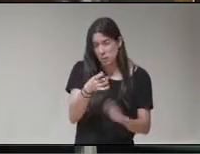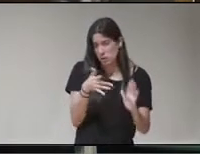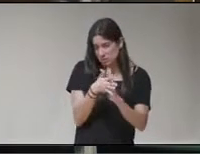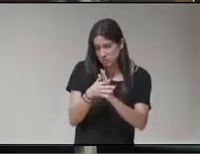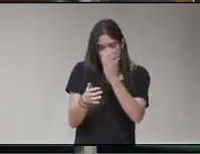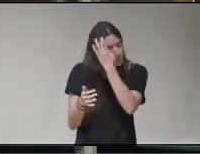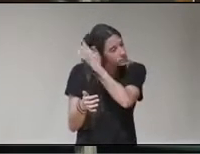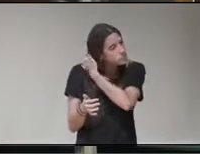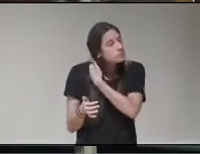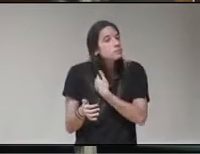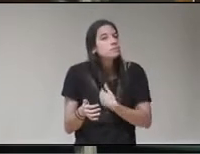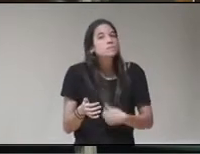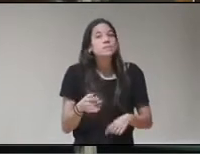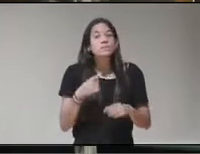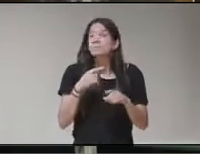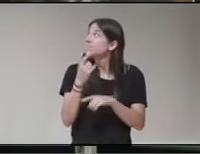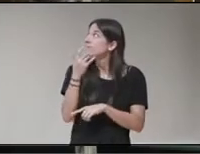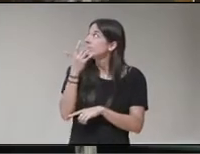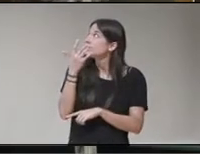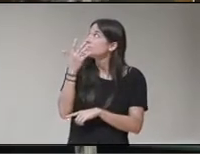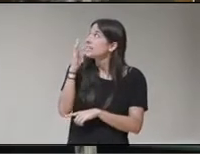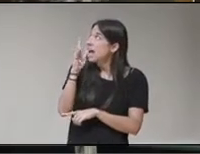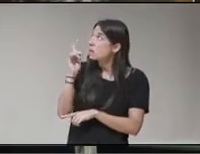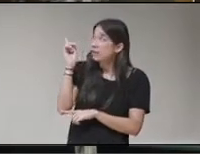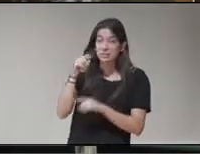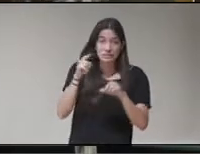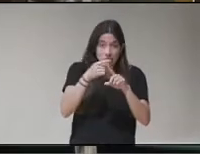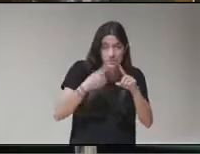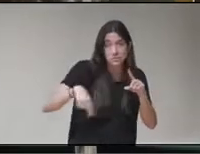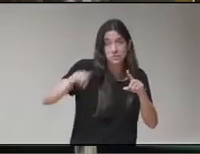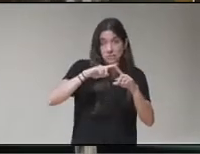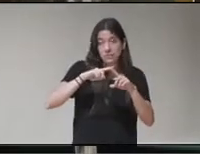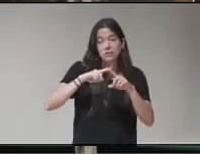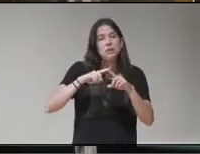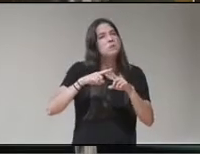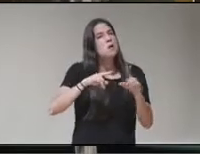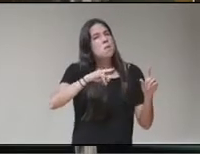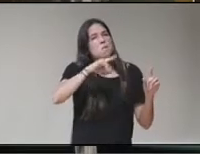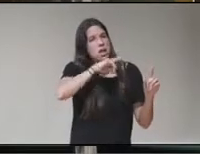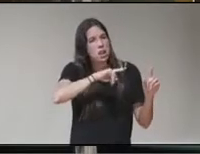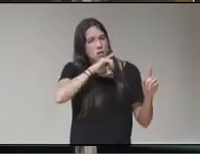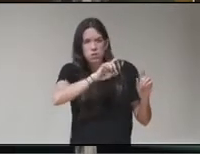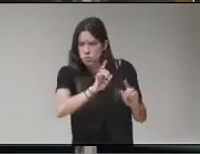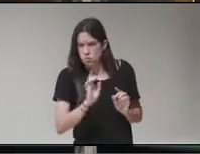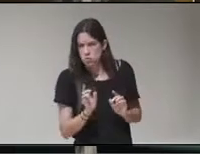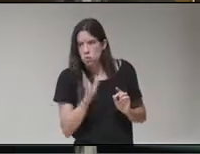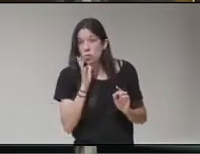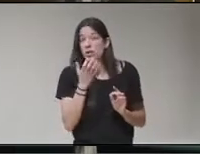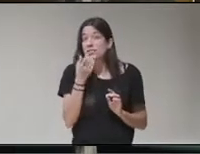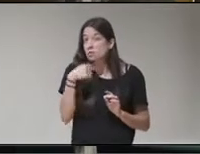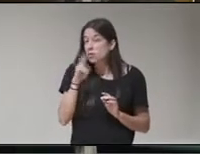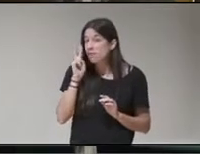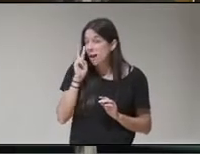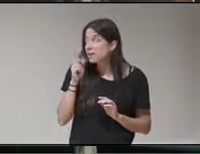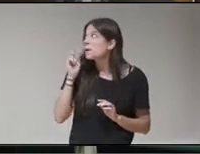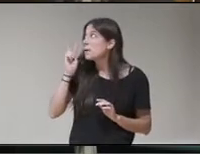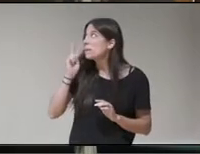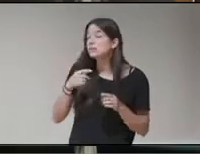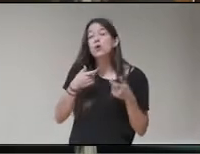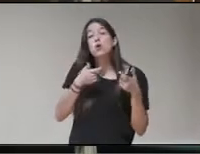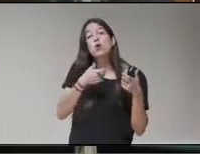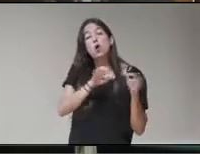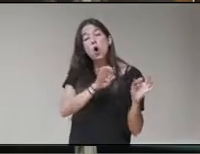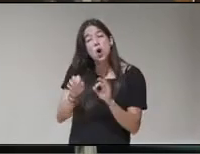es que este árbol no debe de estar muy mal, porque si os fijáis, se obtienen los 7 órdenes que